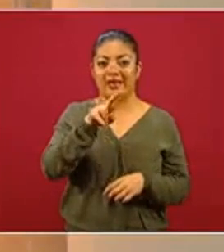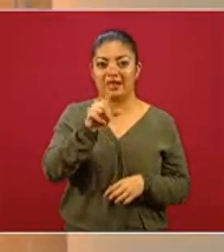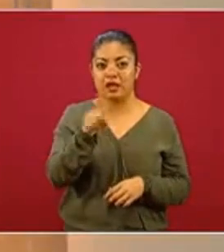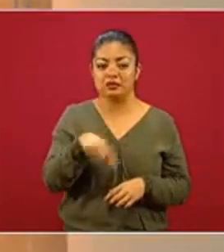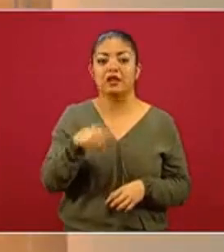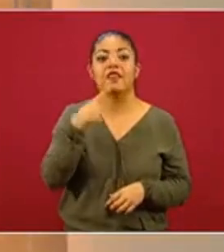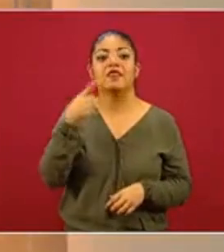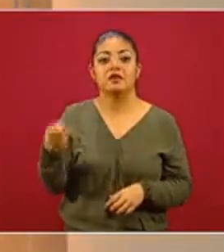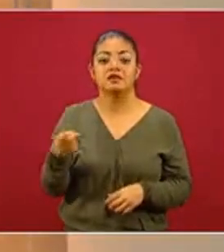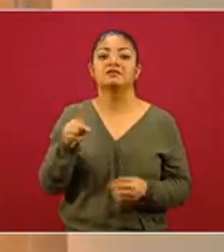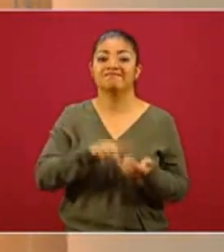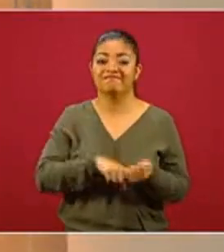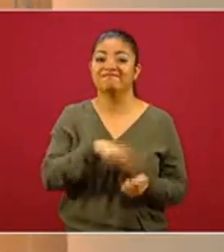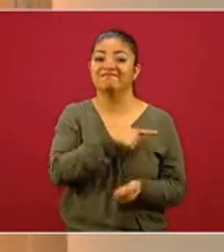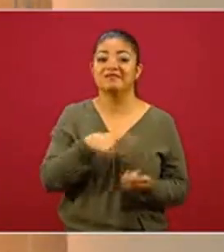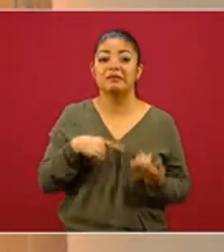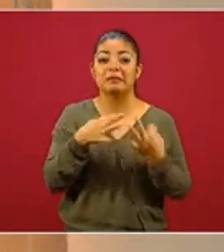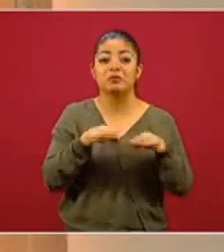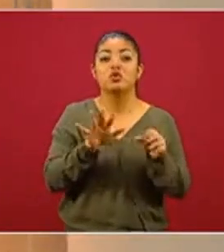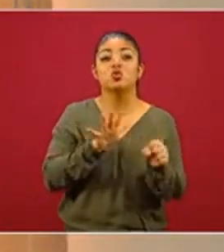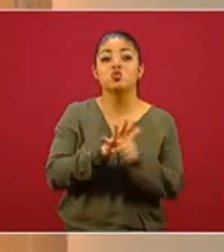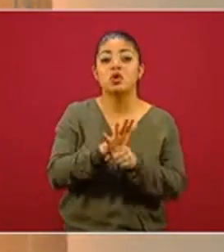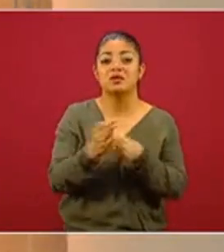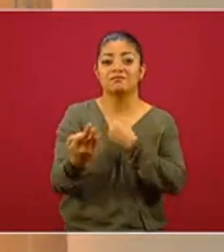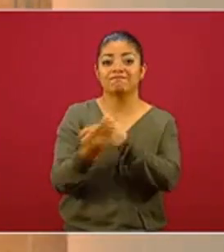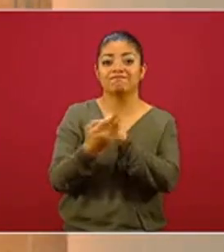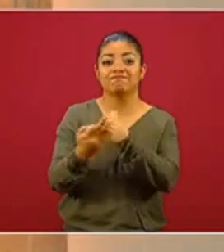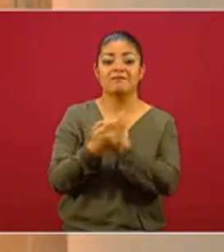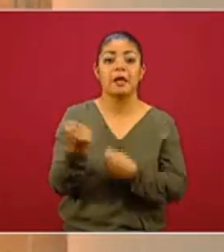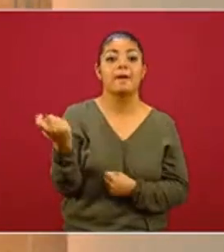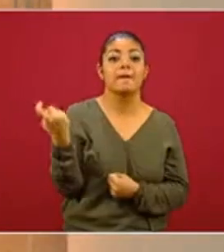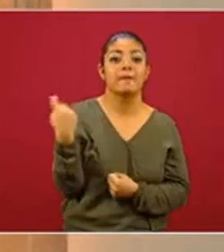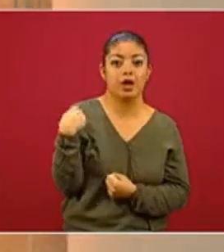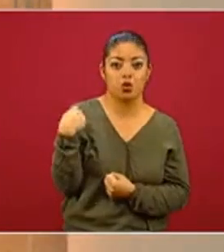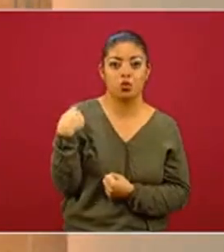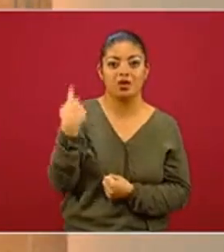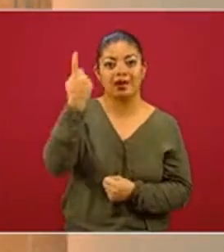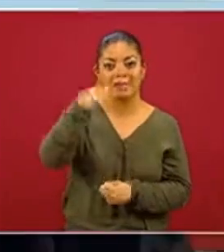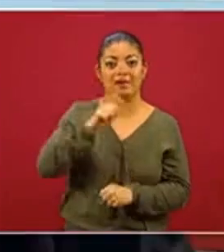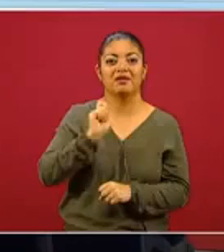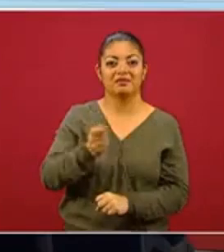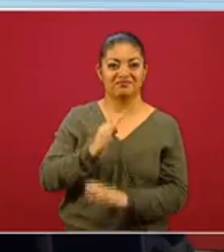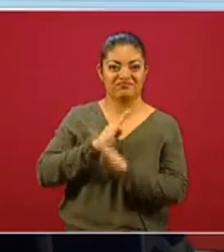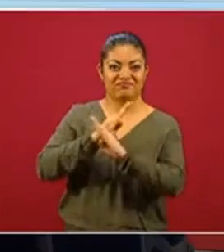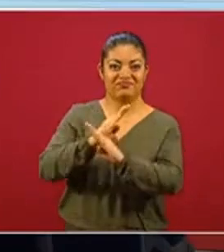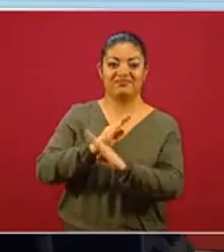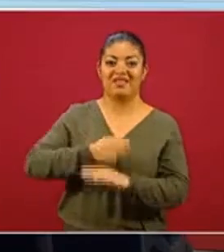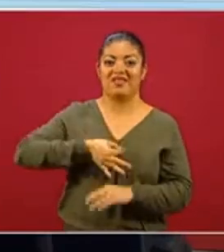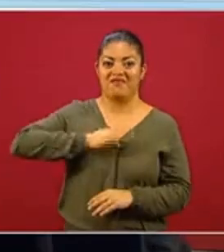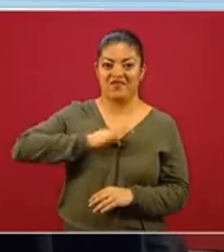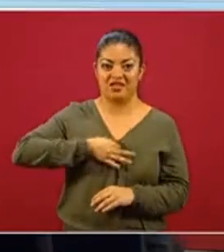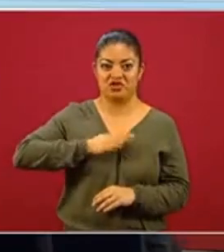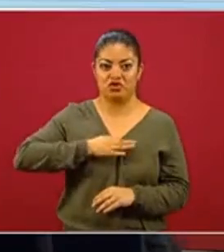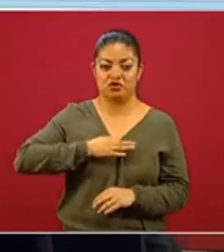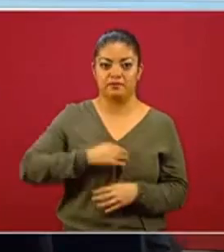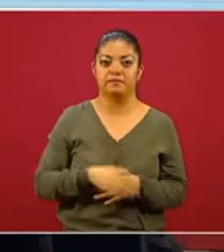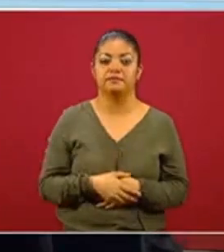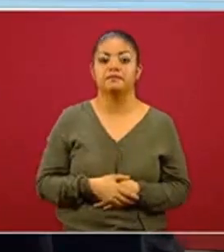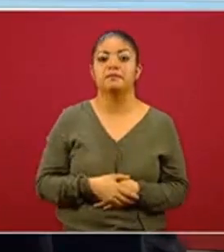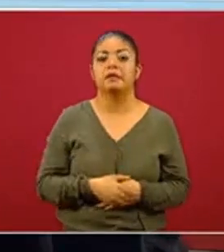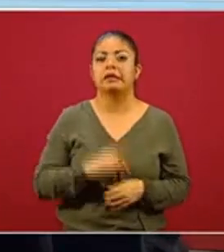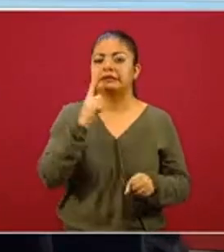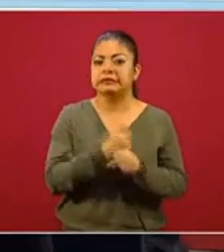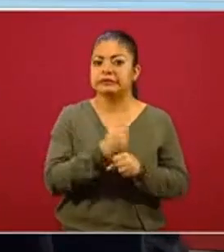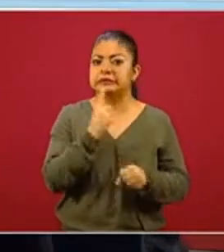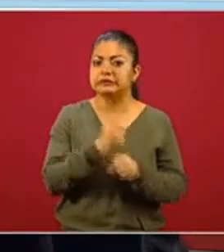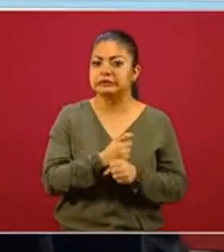los esquemas de vacunación, precisamente para prevenir estas enfermedades infecciosas. Los síntomas que más